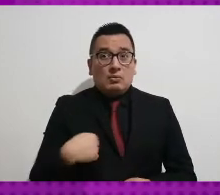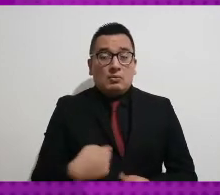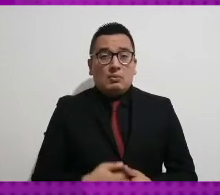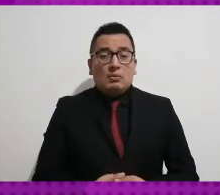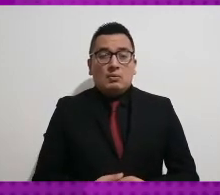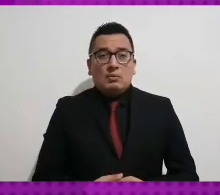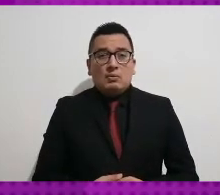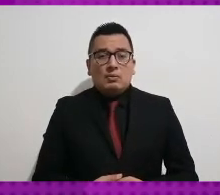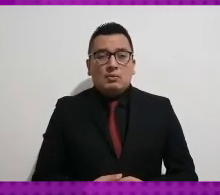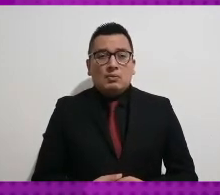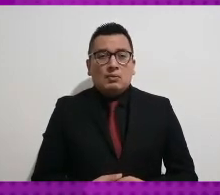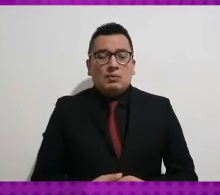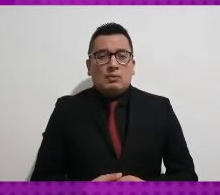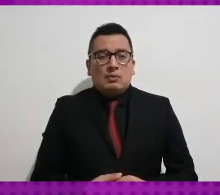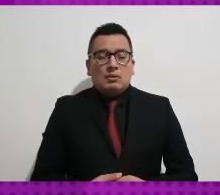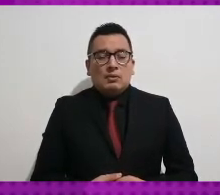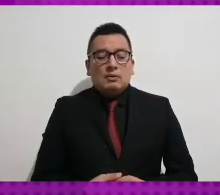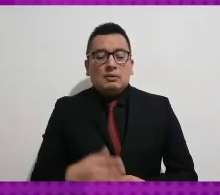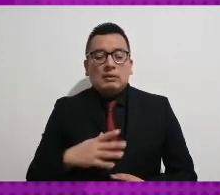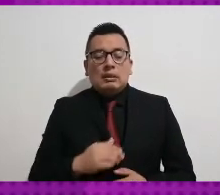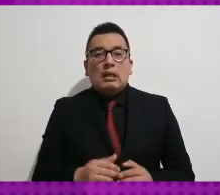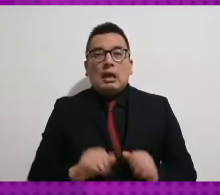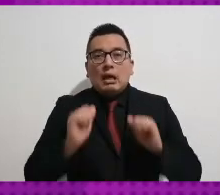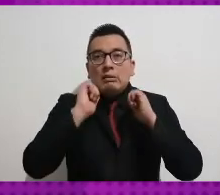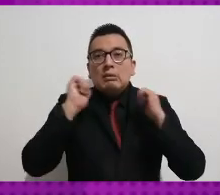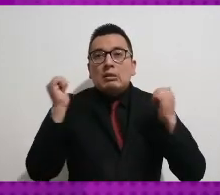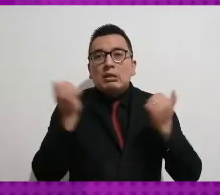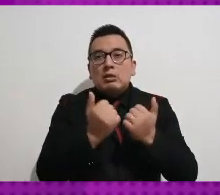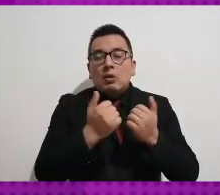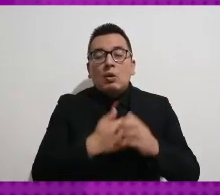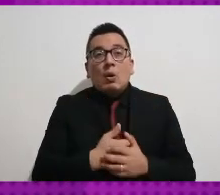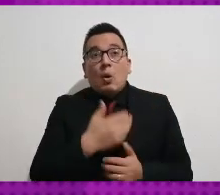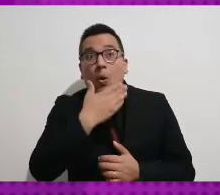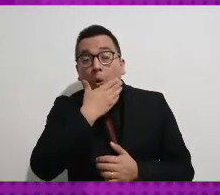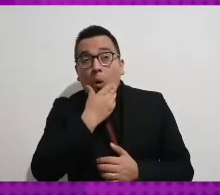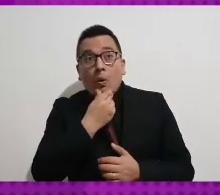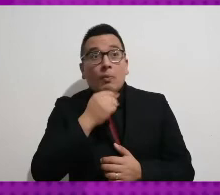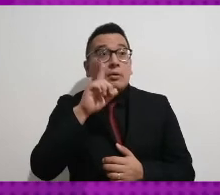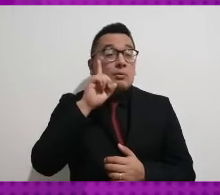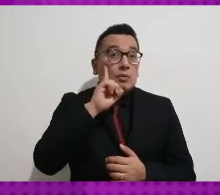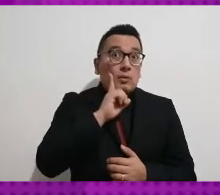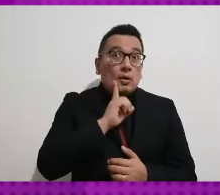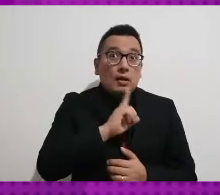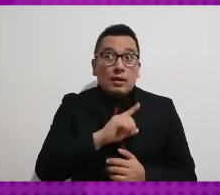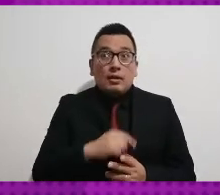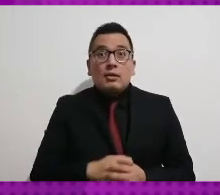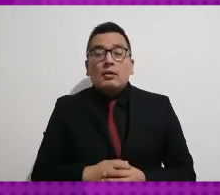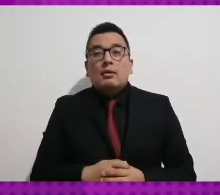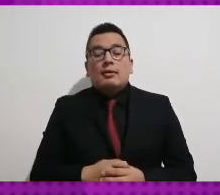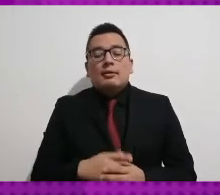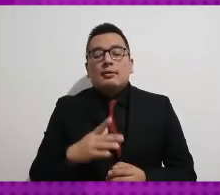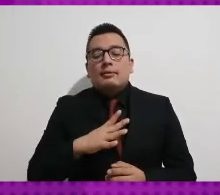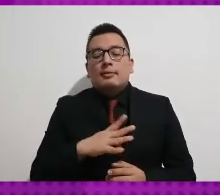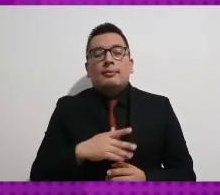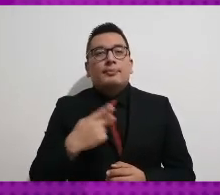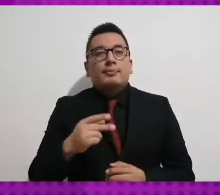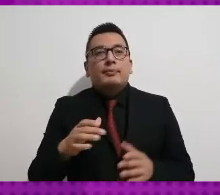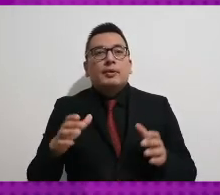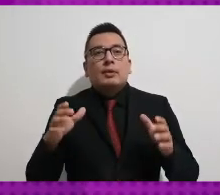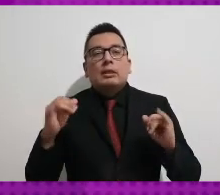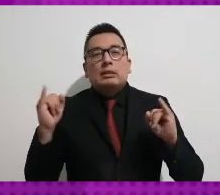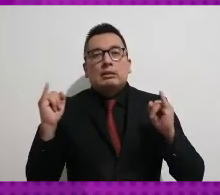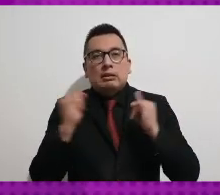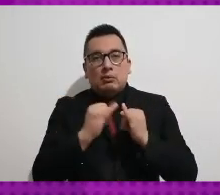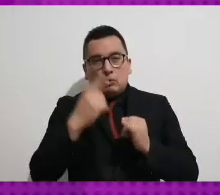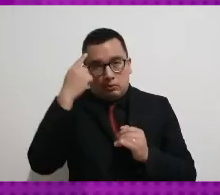somos la Asociación de Contralores y Contraloras y Contralores de los Institutos